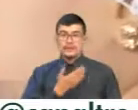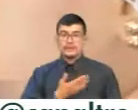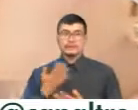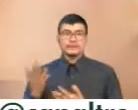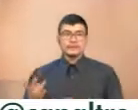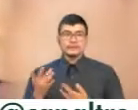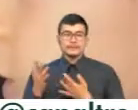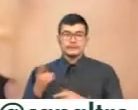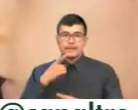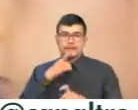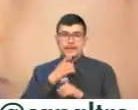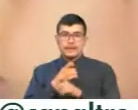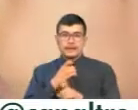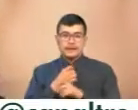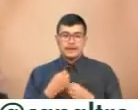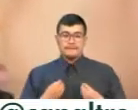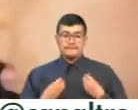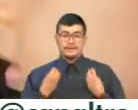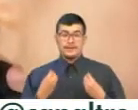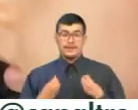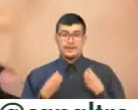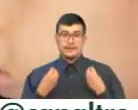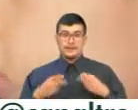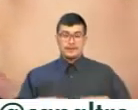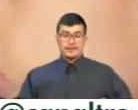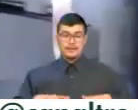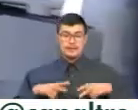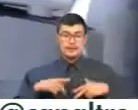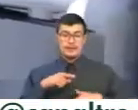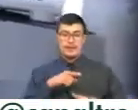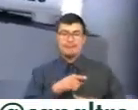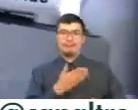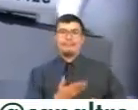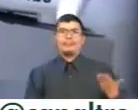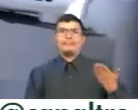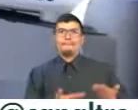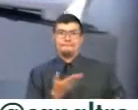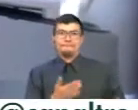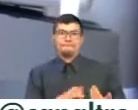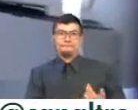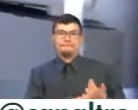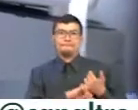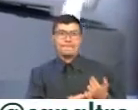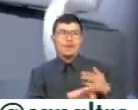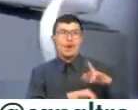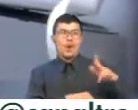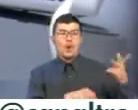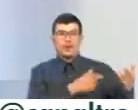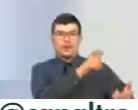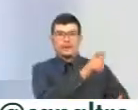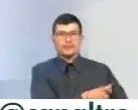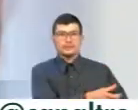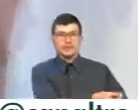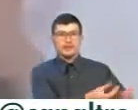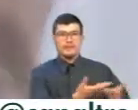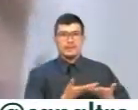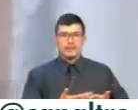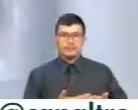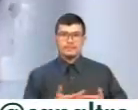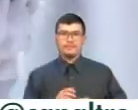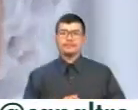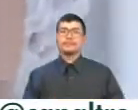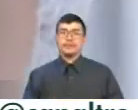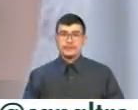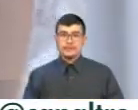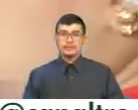difícil porque la vida de nuestra hija depende de alguien. Y para la familia que Dios nos ponga en el camino